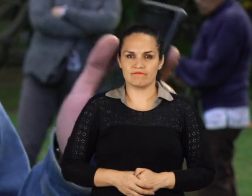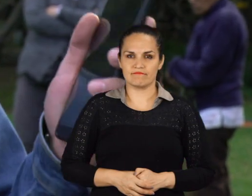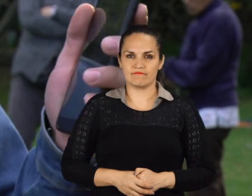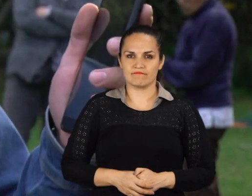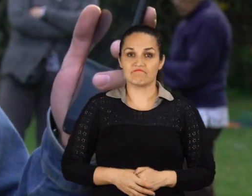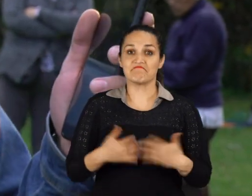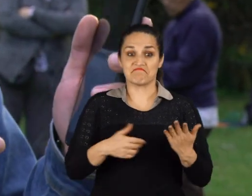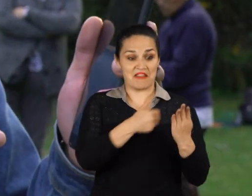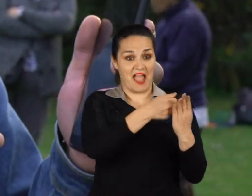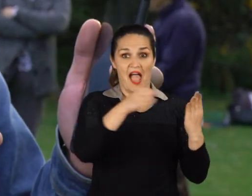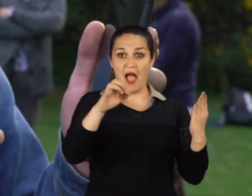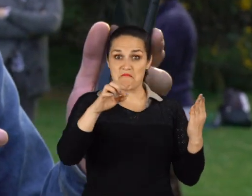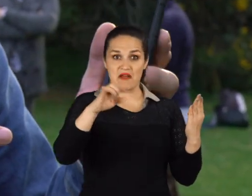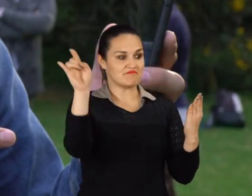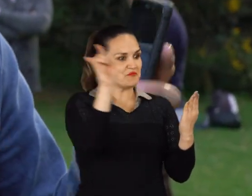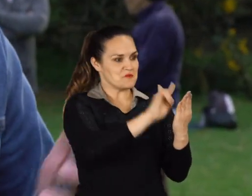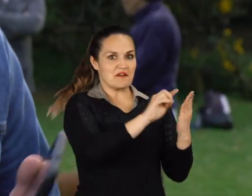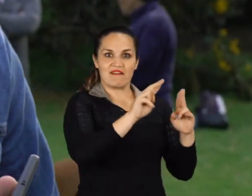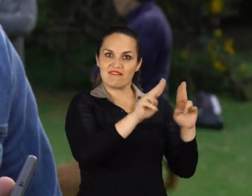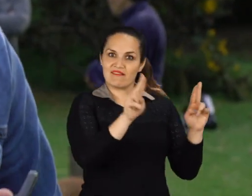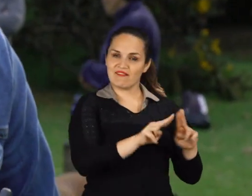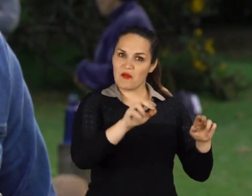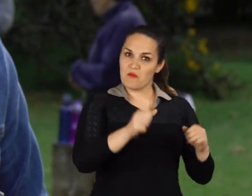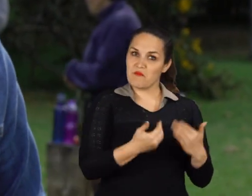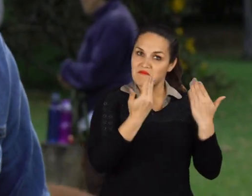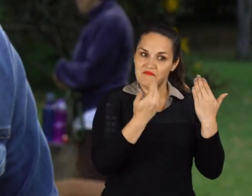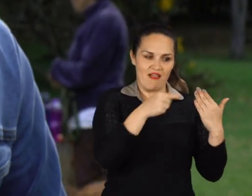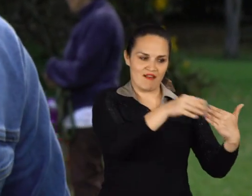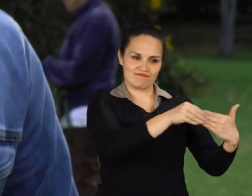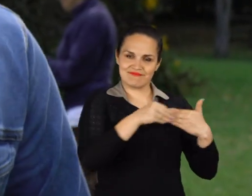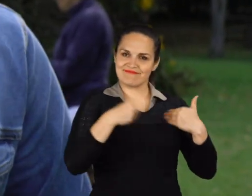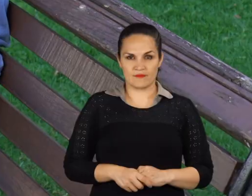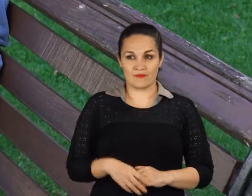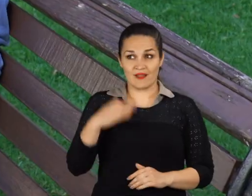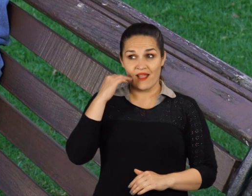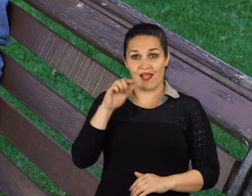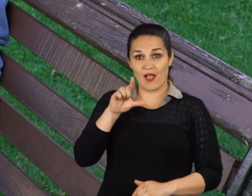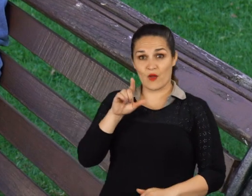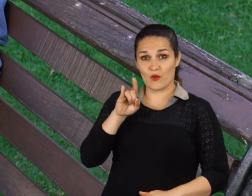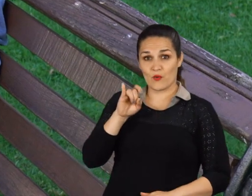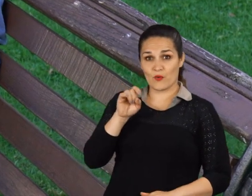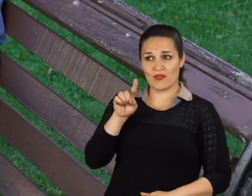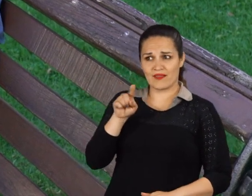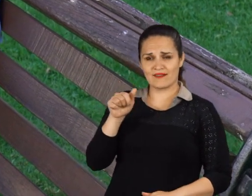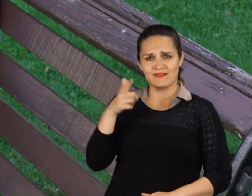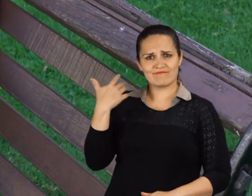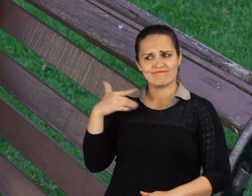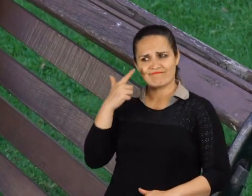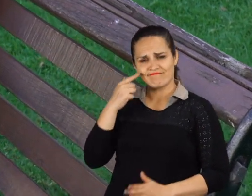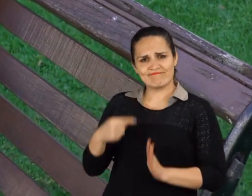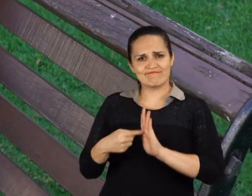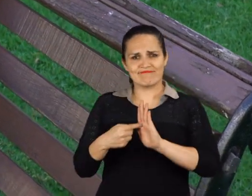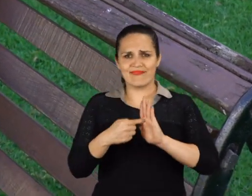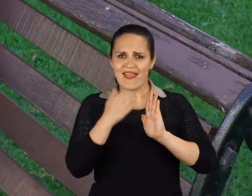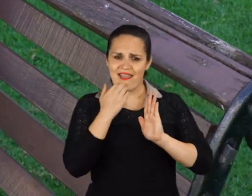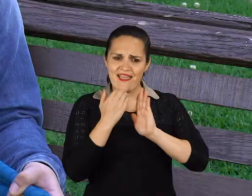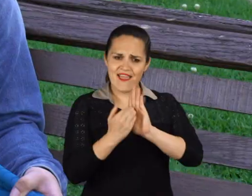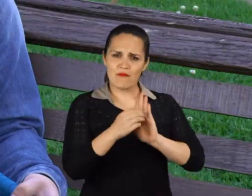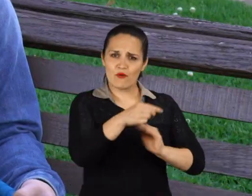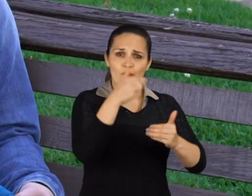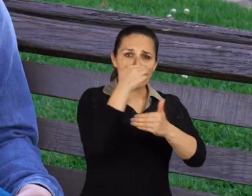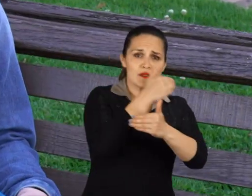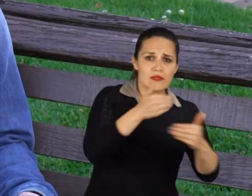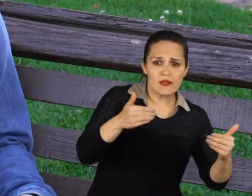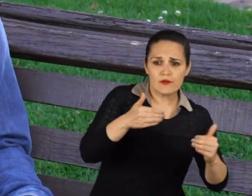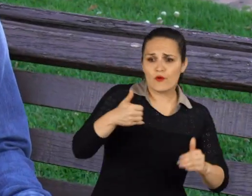Tendremos así inclusión de apps que usa todo el mundo, pero con tips saludables. Luisa es un gran ejemplo para los niños, niñas y adolescentes